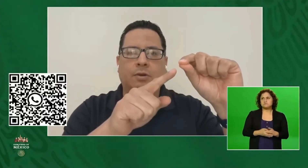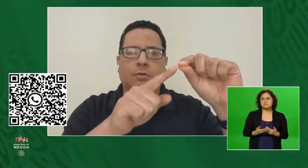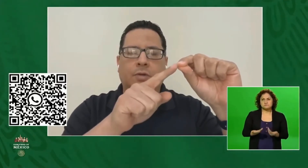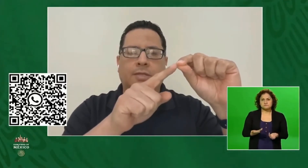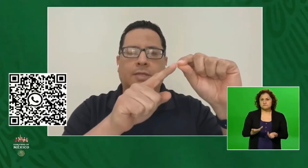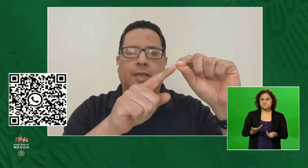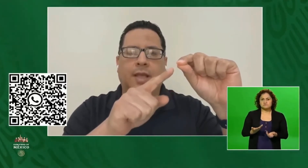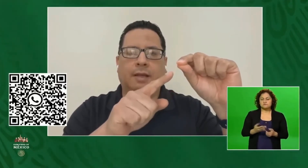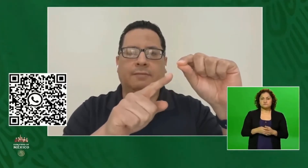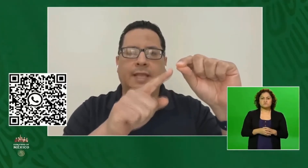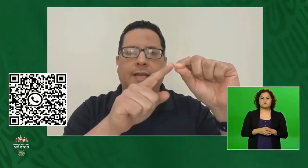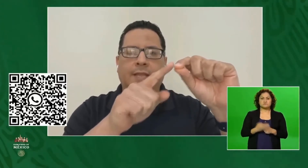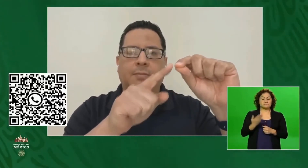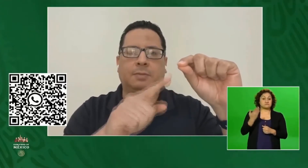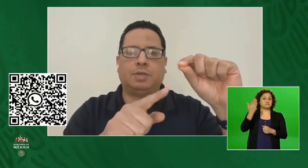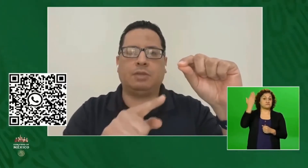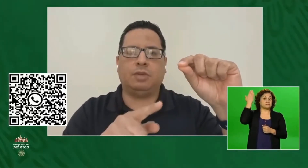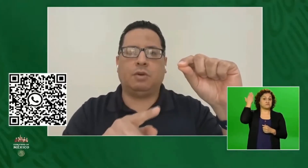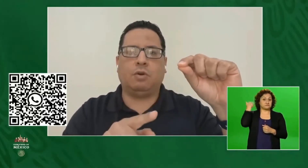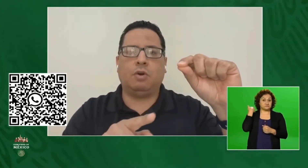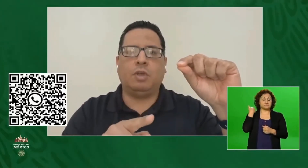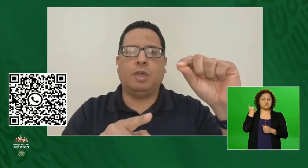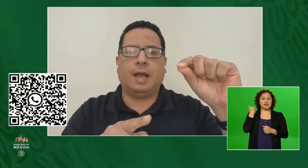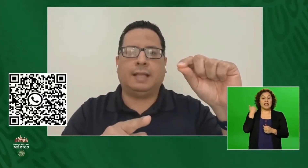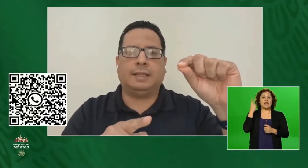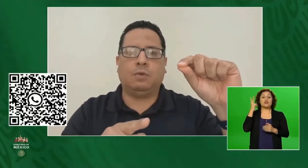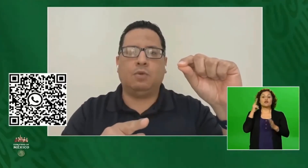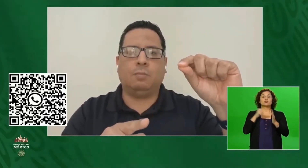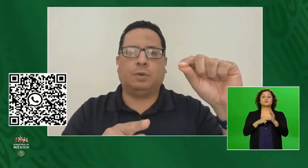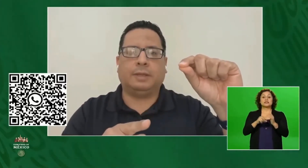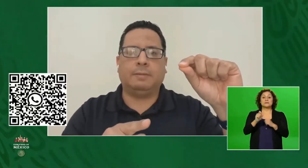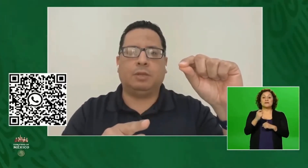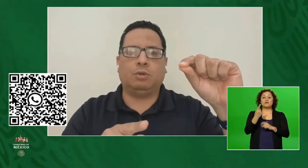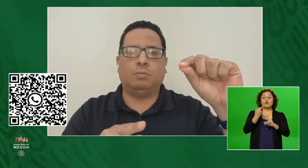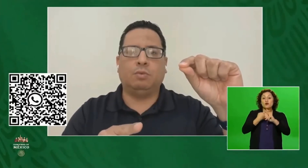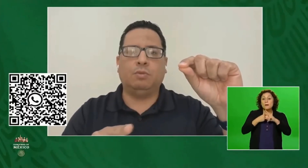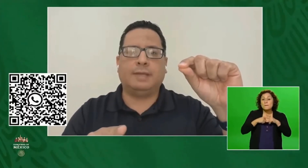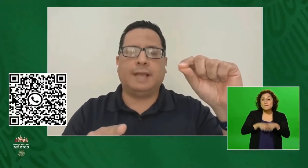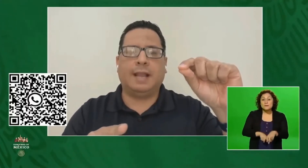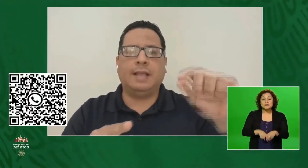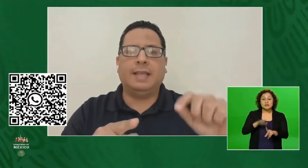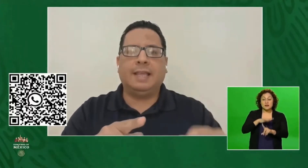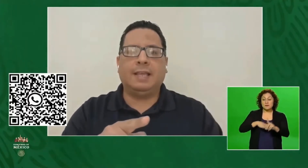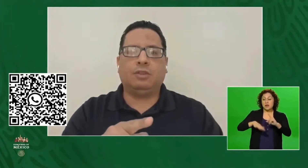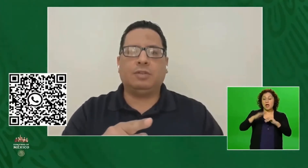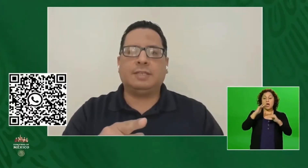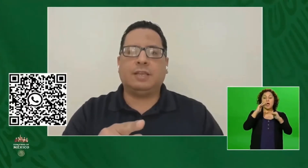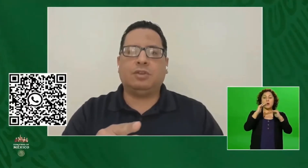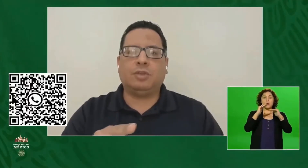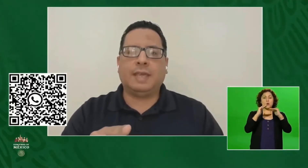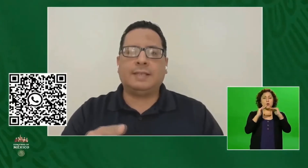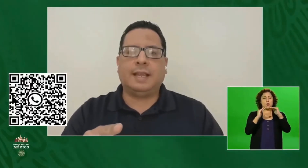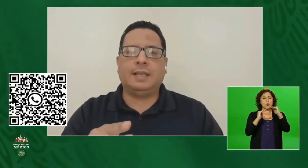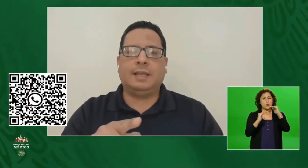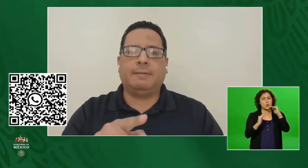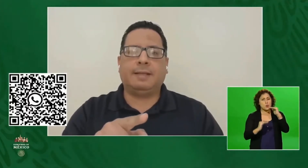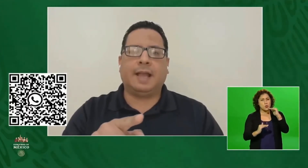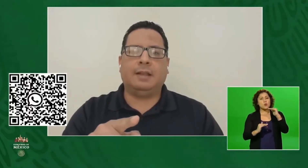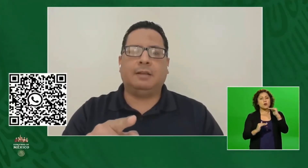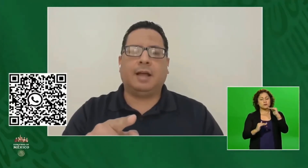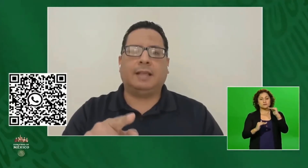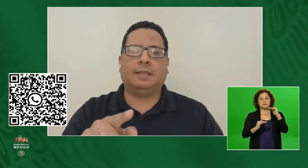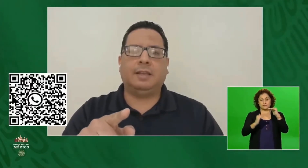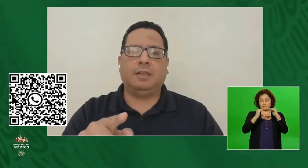muy temprano, a finales y principios de año, llegó a tener un comportamiento muy, muy basal, y entonces dentro de esa